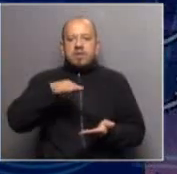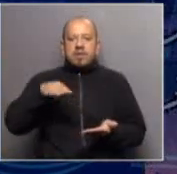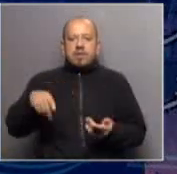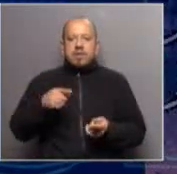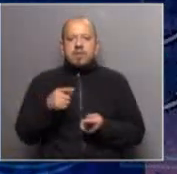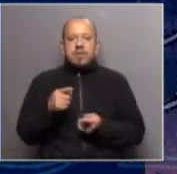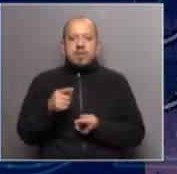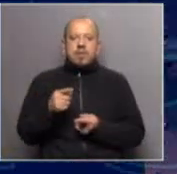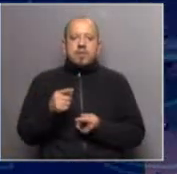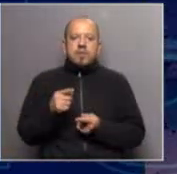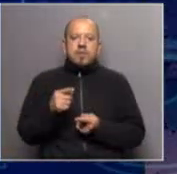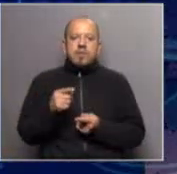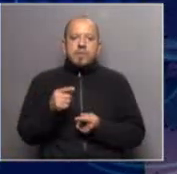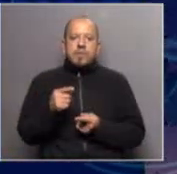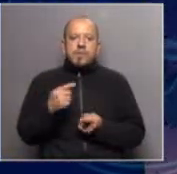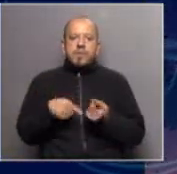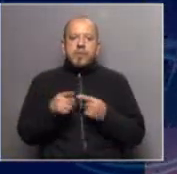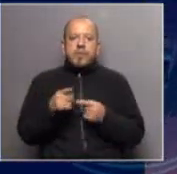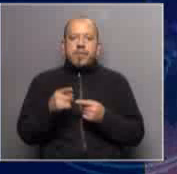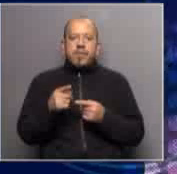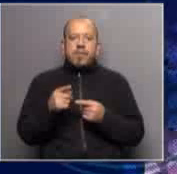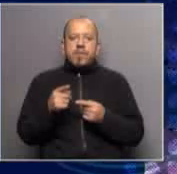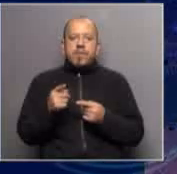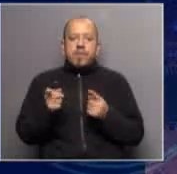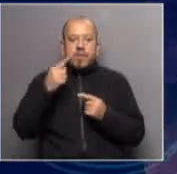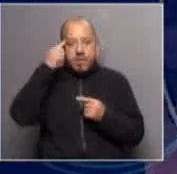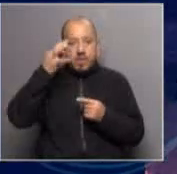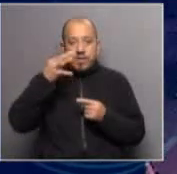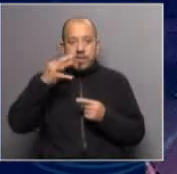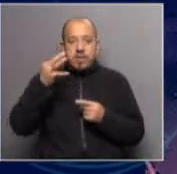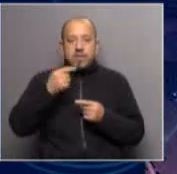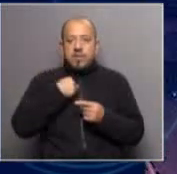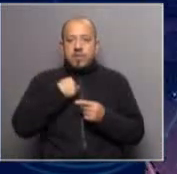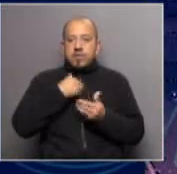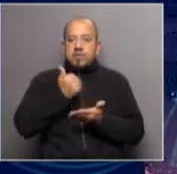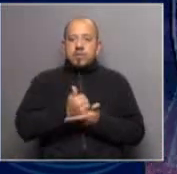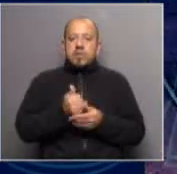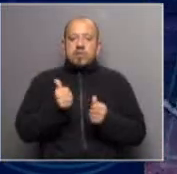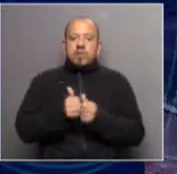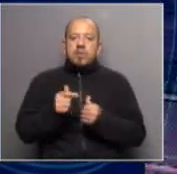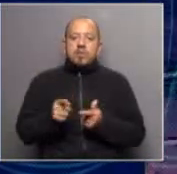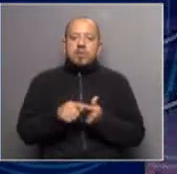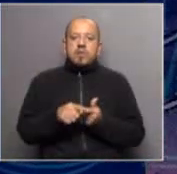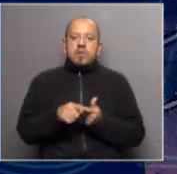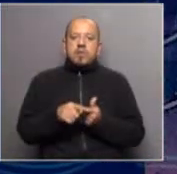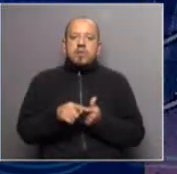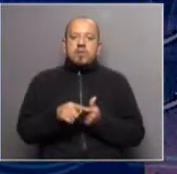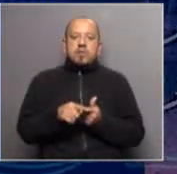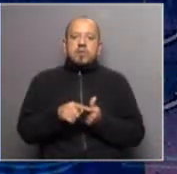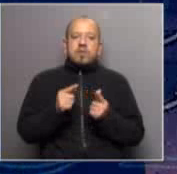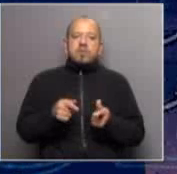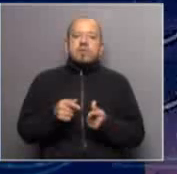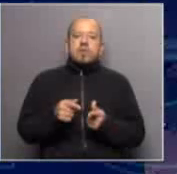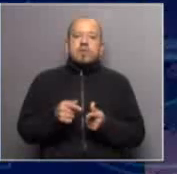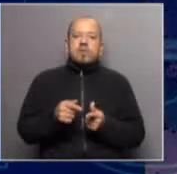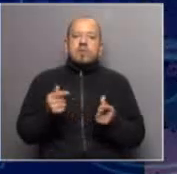Y digamos, en realidad me acompañaban a mí, que estaba pasando un mal momento. Entonces, me prestaron un